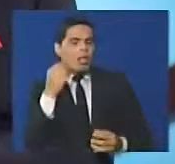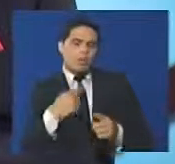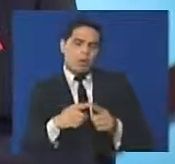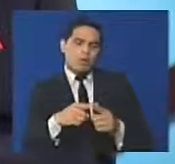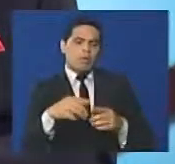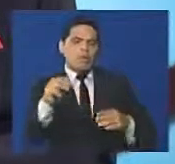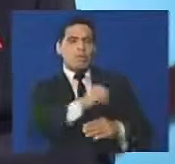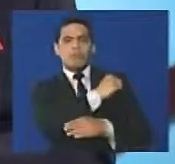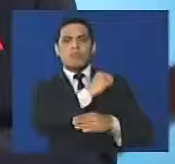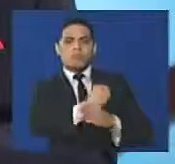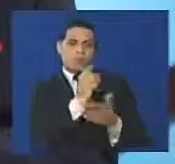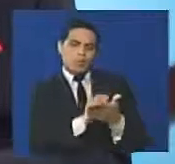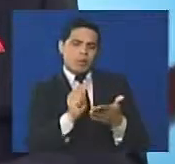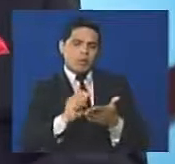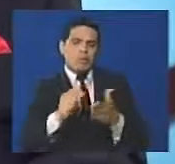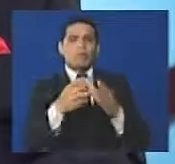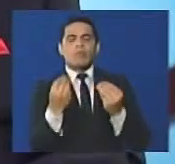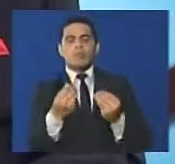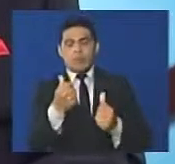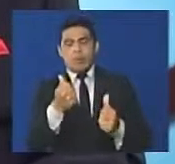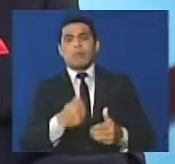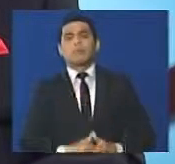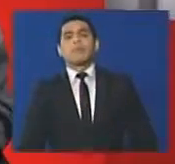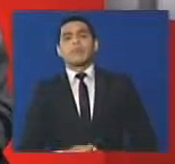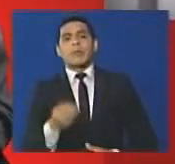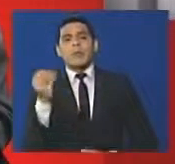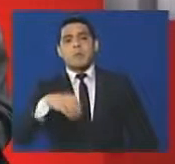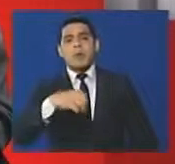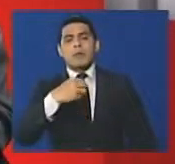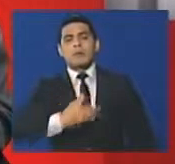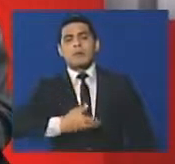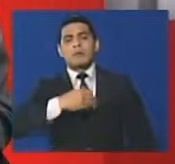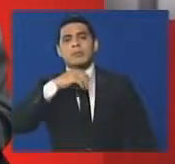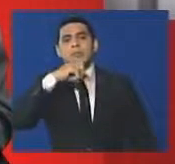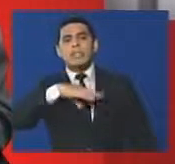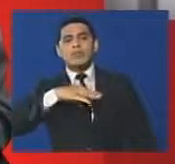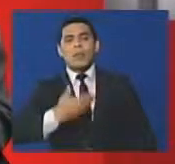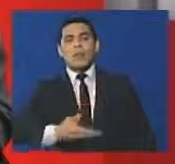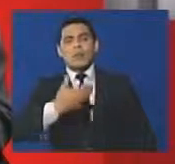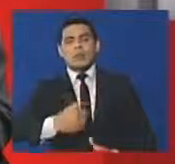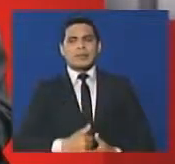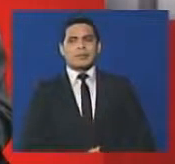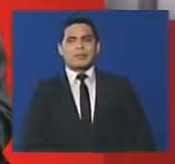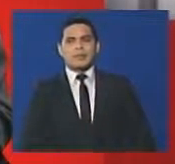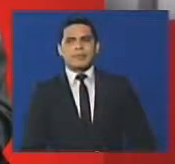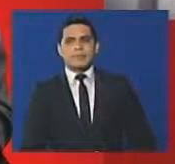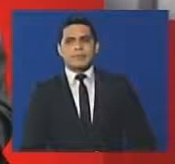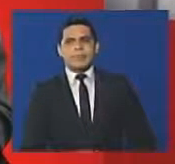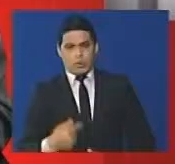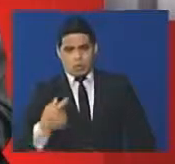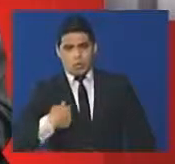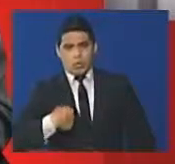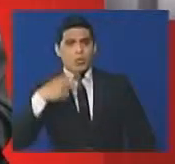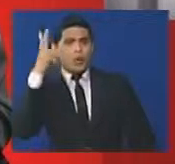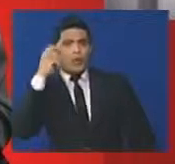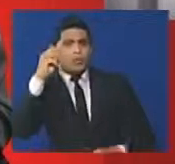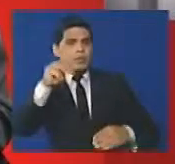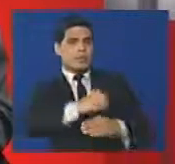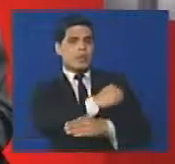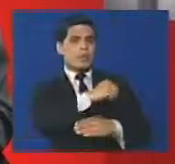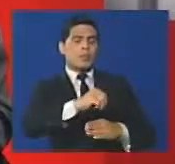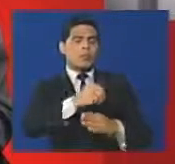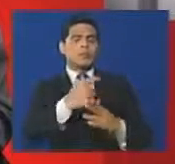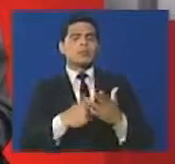es uno de los más grandes de toda la historia. Cuando uno escucha música, se transporta y